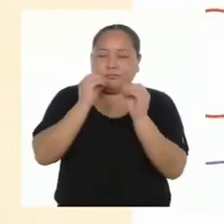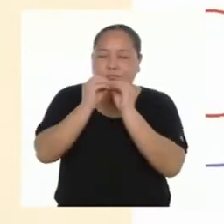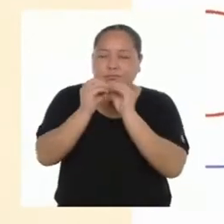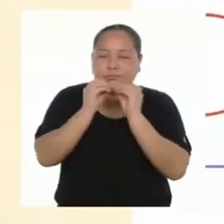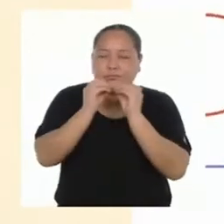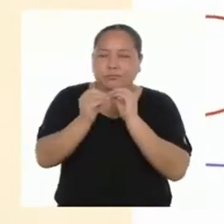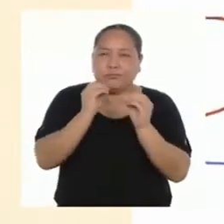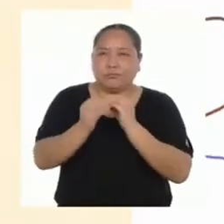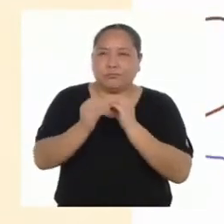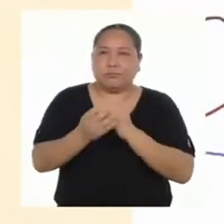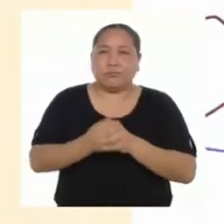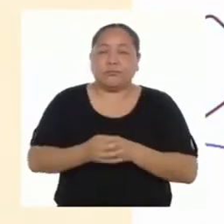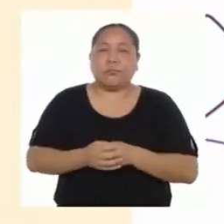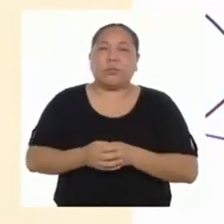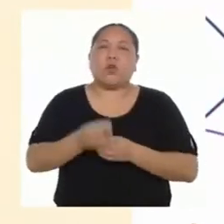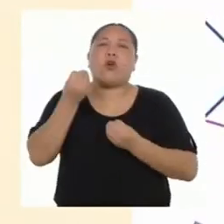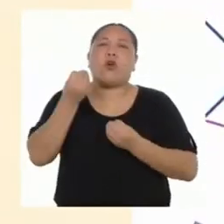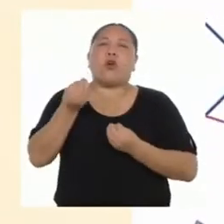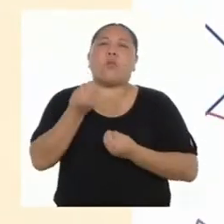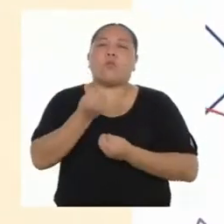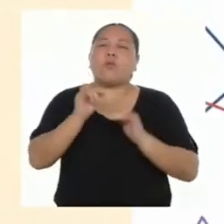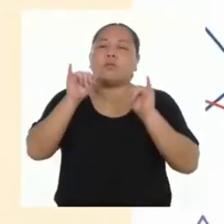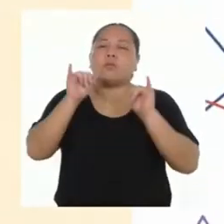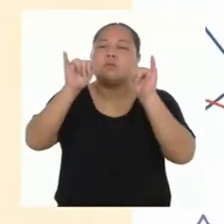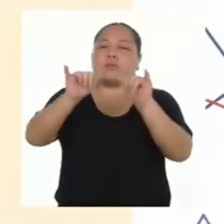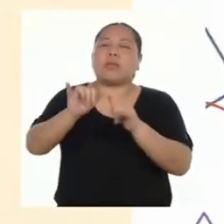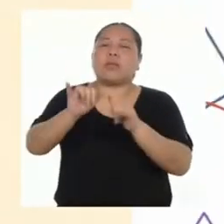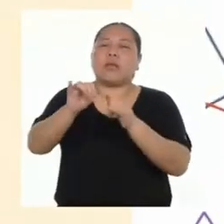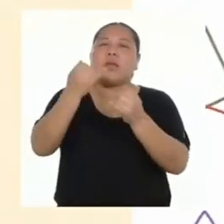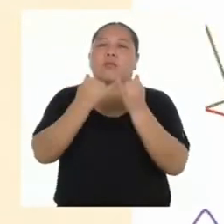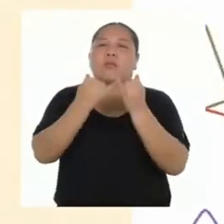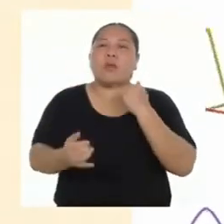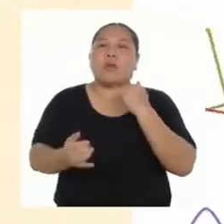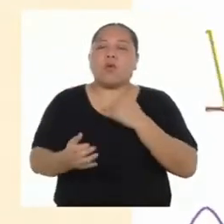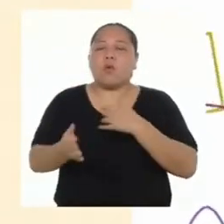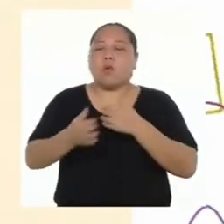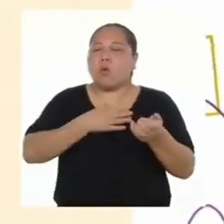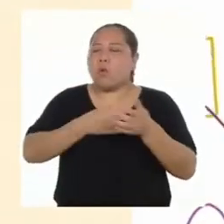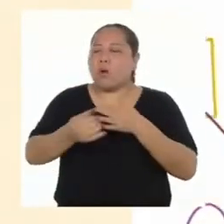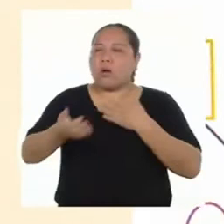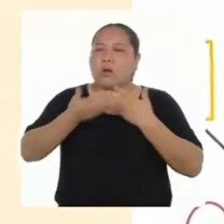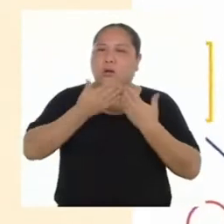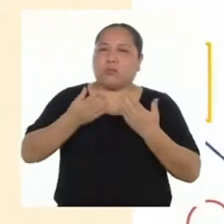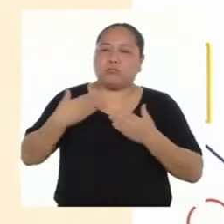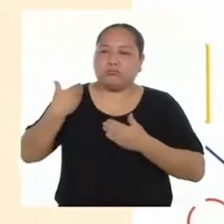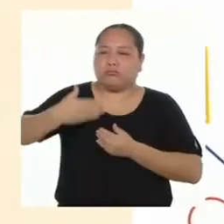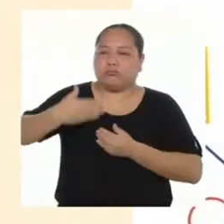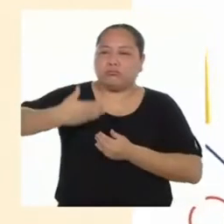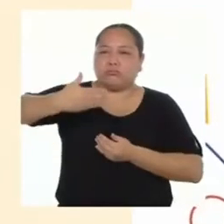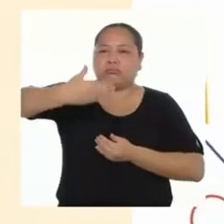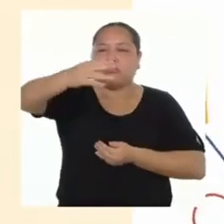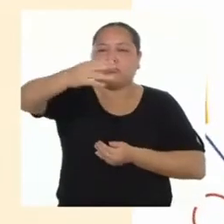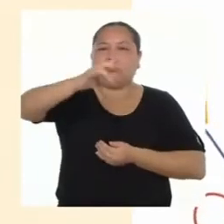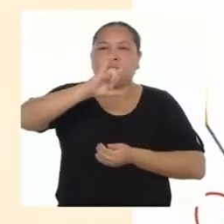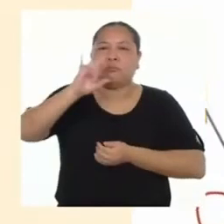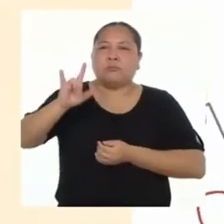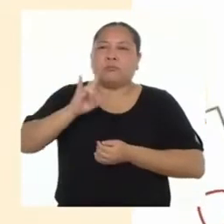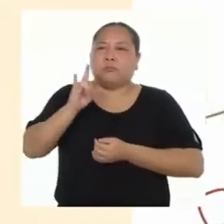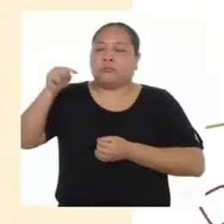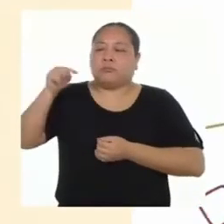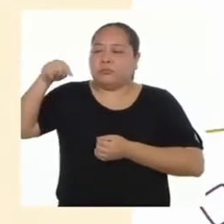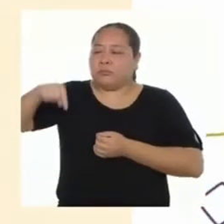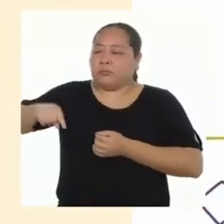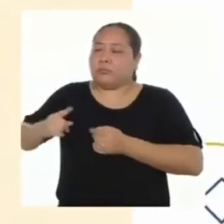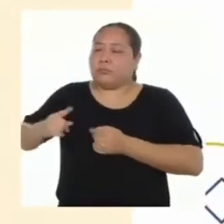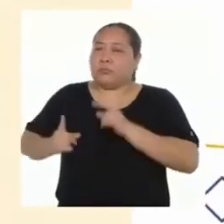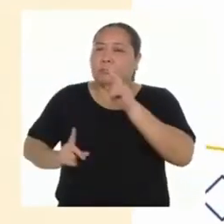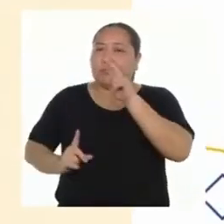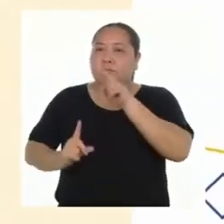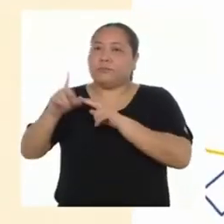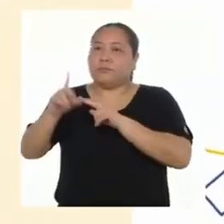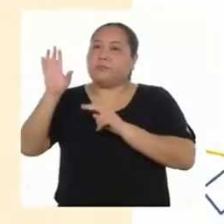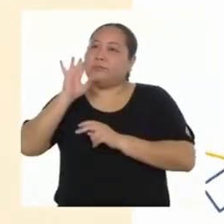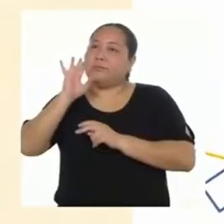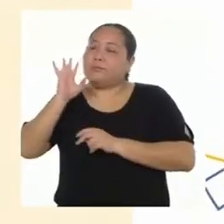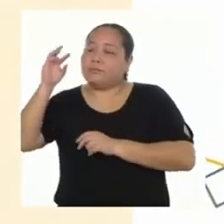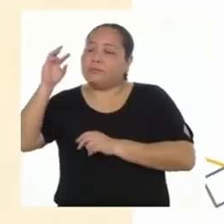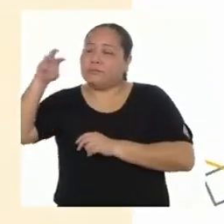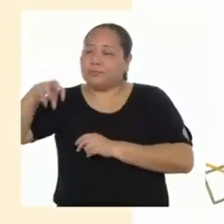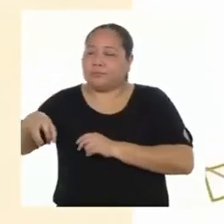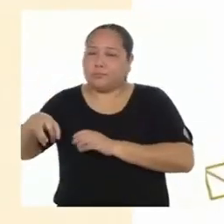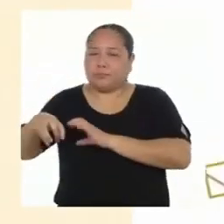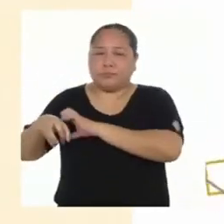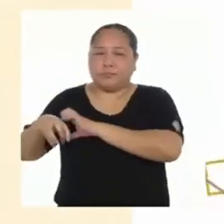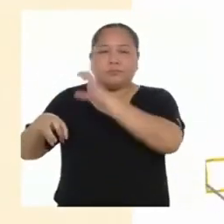tratamiento, disposición final o cualquier otro procedimiento técnico operativo usado desde la generación, del residuo